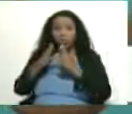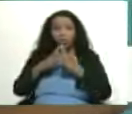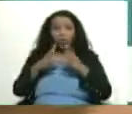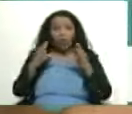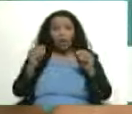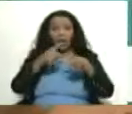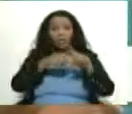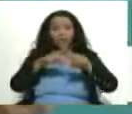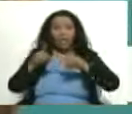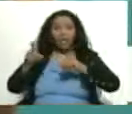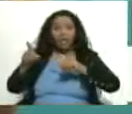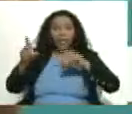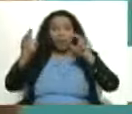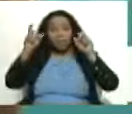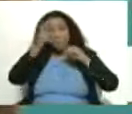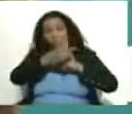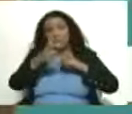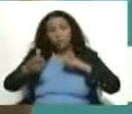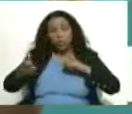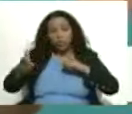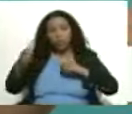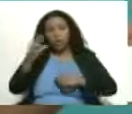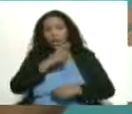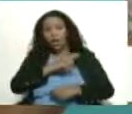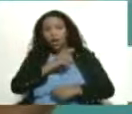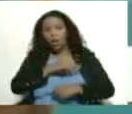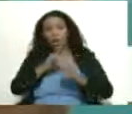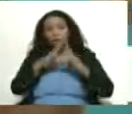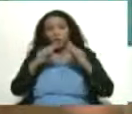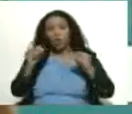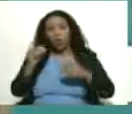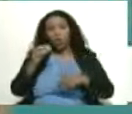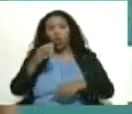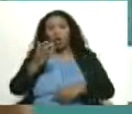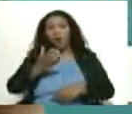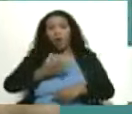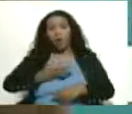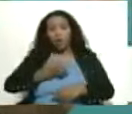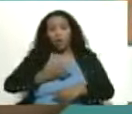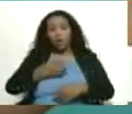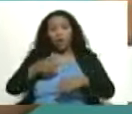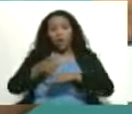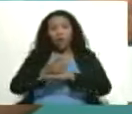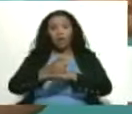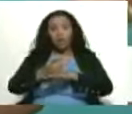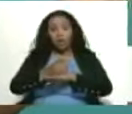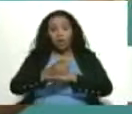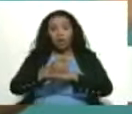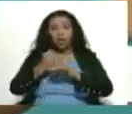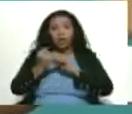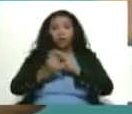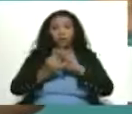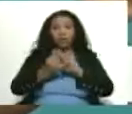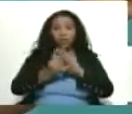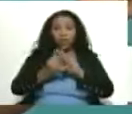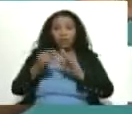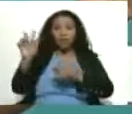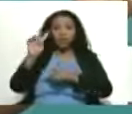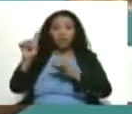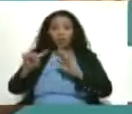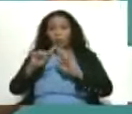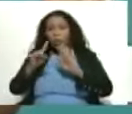las distintas expresiones religiosas, todos los alcaldes del país, todos los gobernadores, las instituciones, la Venezuela